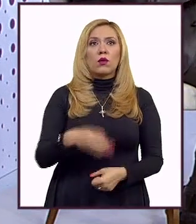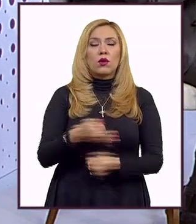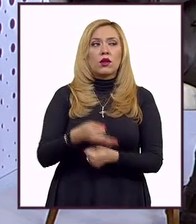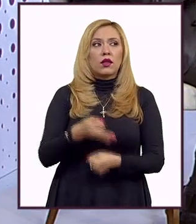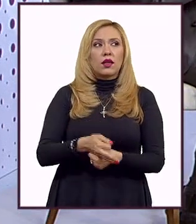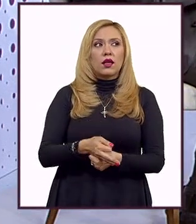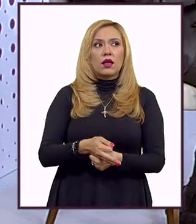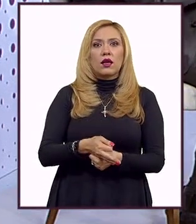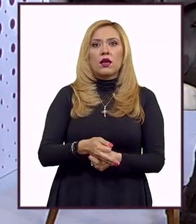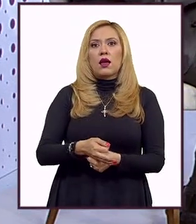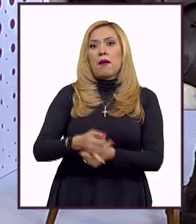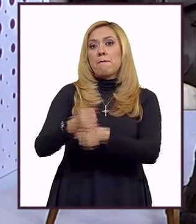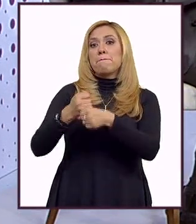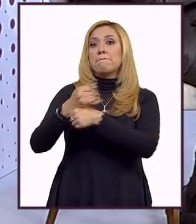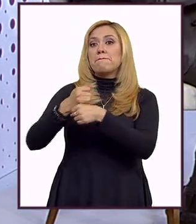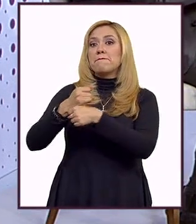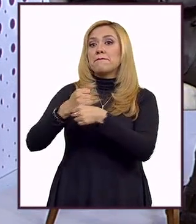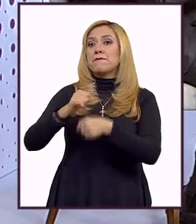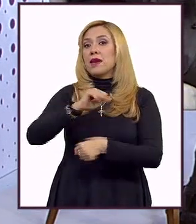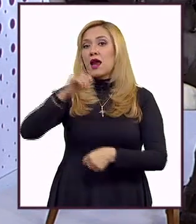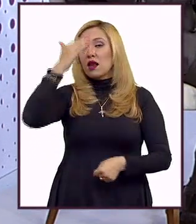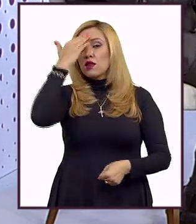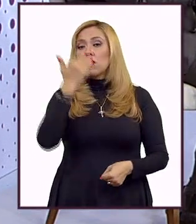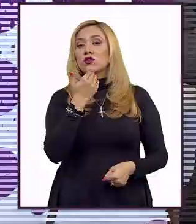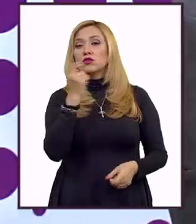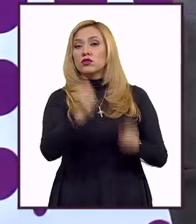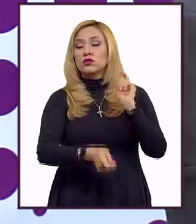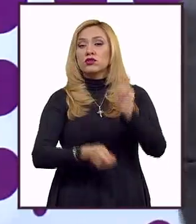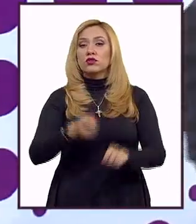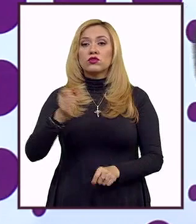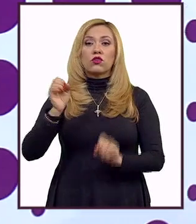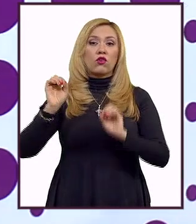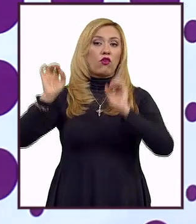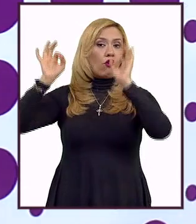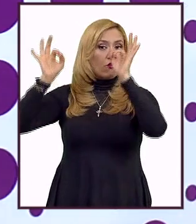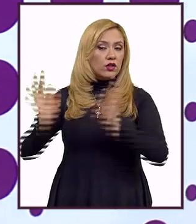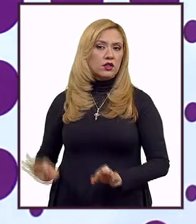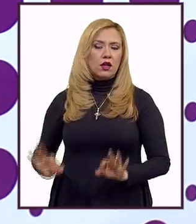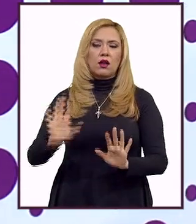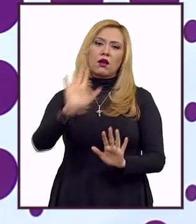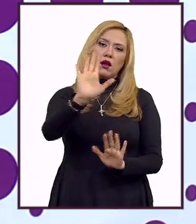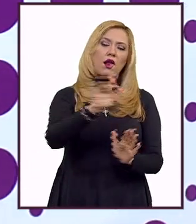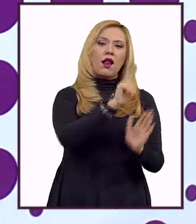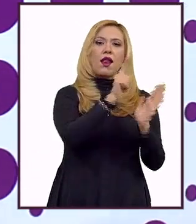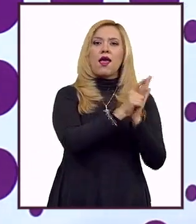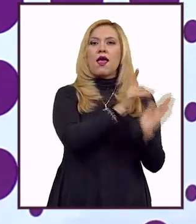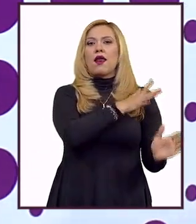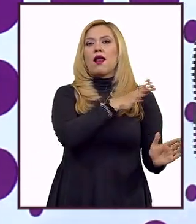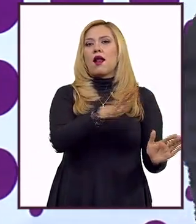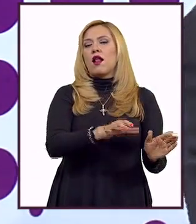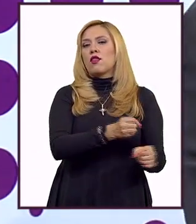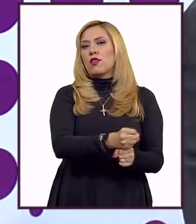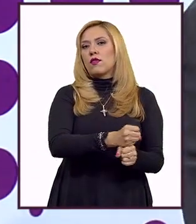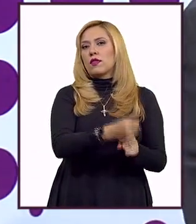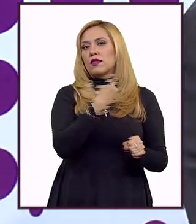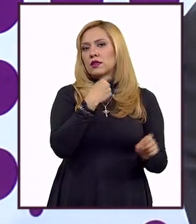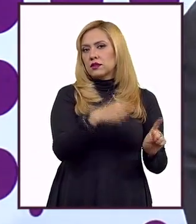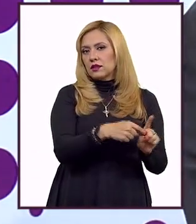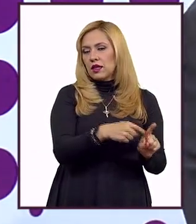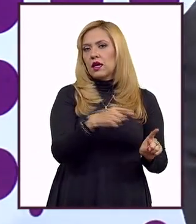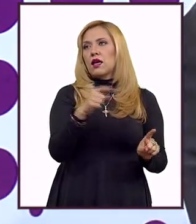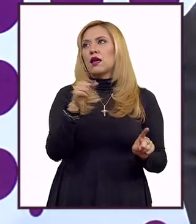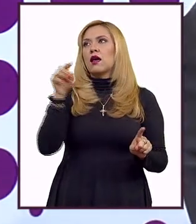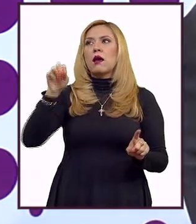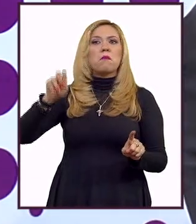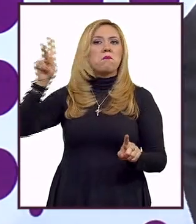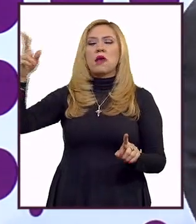aplicando por peritos oficiales y la pericia independiente acabamos de lograrla en la Ley General de Tortura, pero hay ministerios públicos que nos han